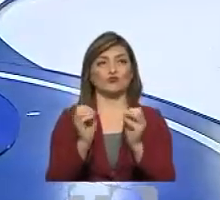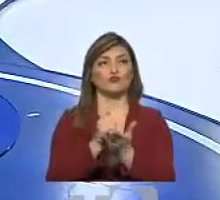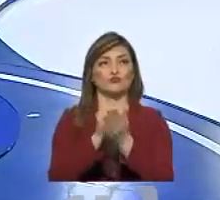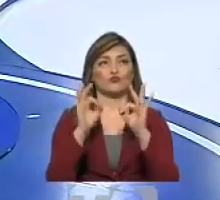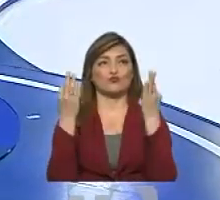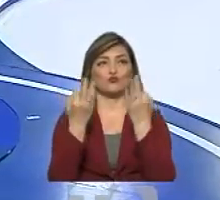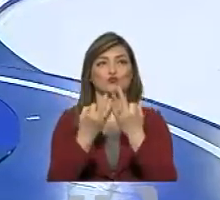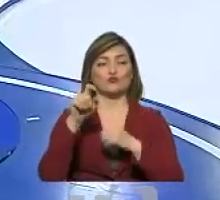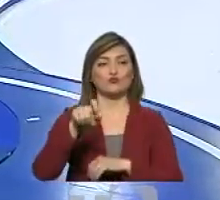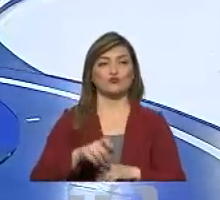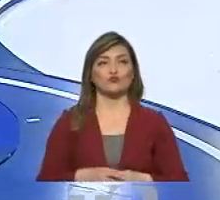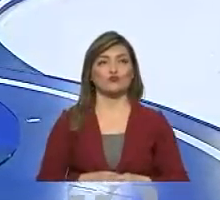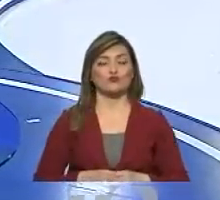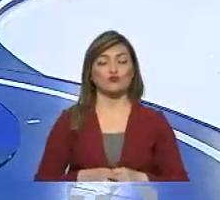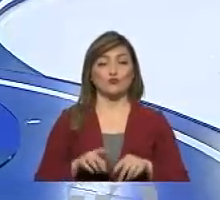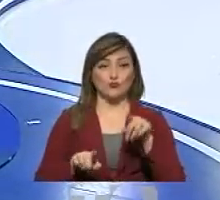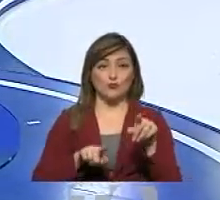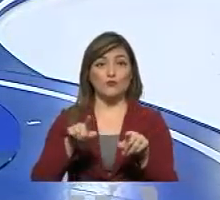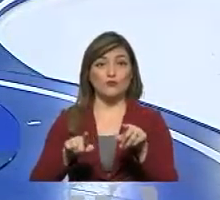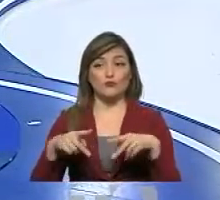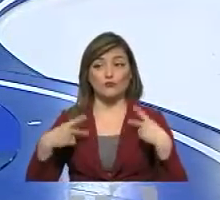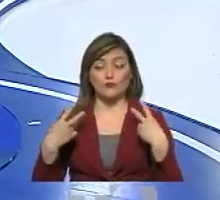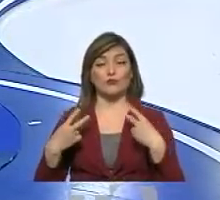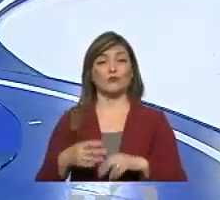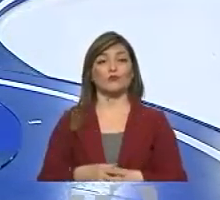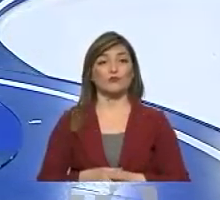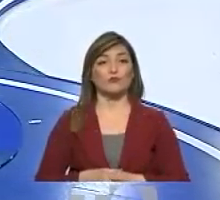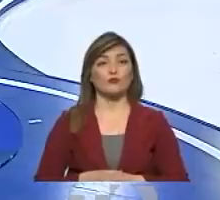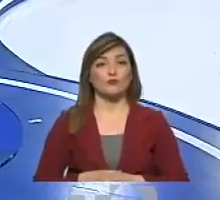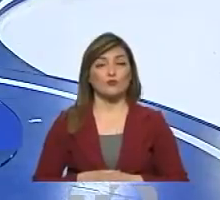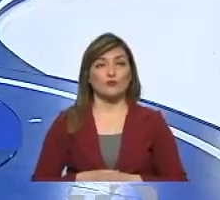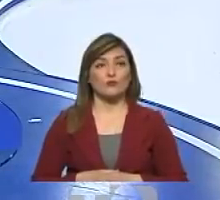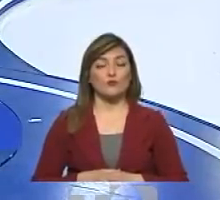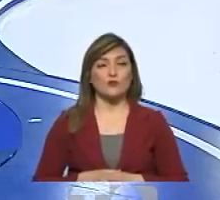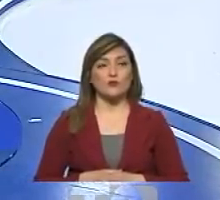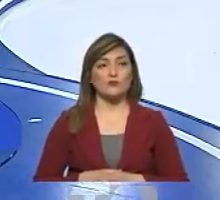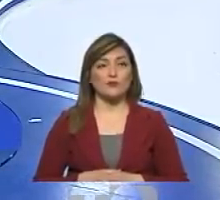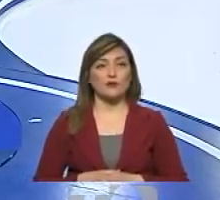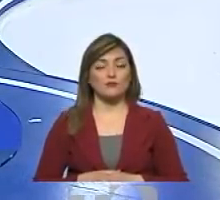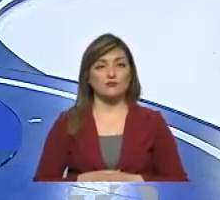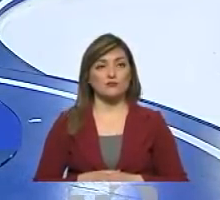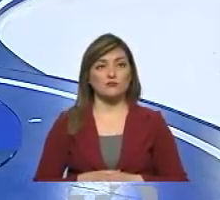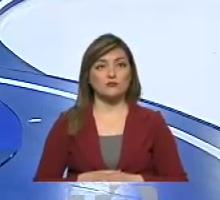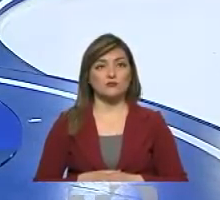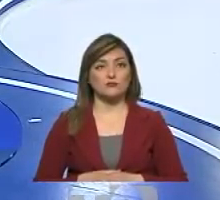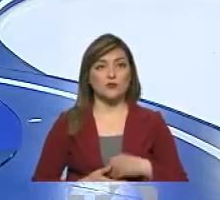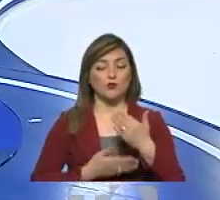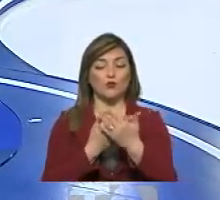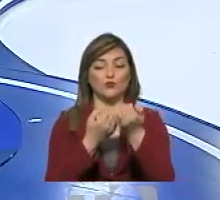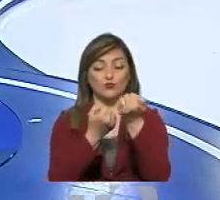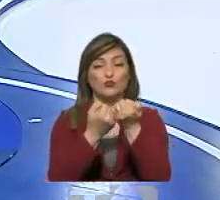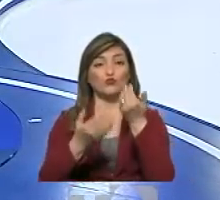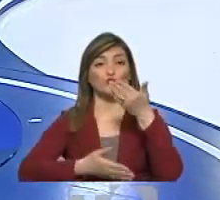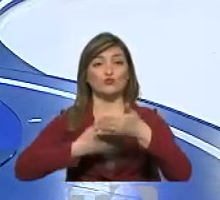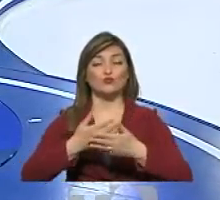esta familia que lo necesita. Hay muchas personas viviendo en estas condiciones y esperamos que este tipo de iniciativas tenga el apoyo de